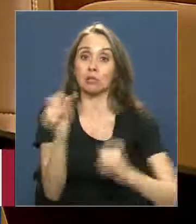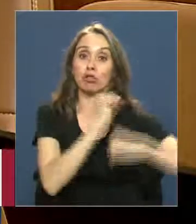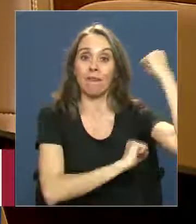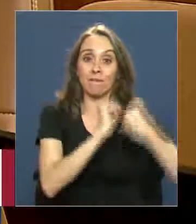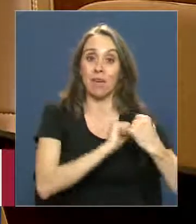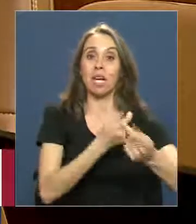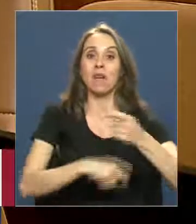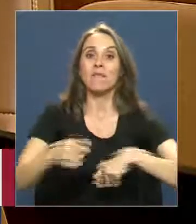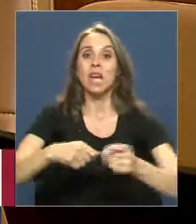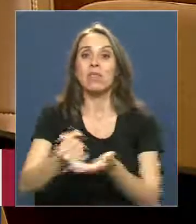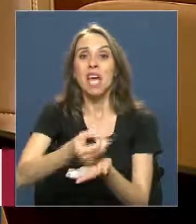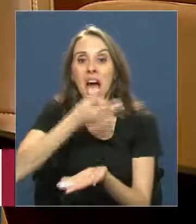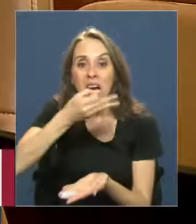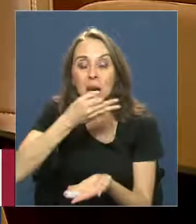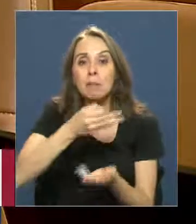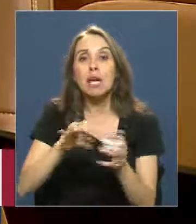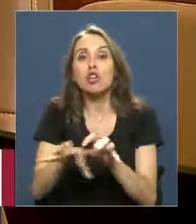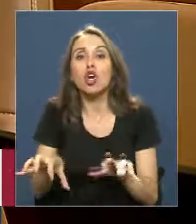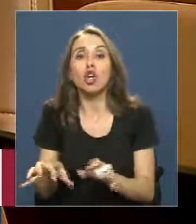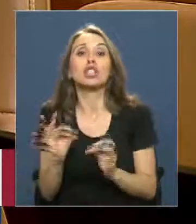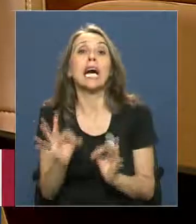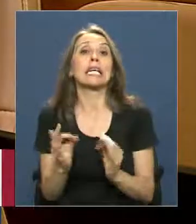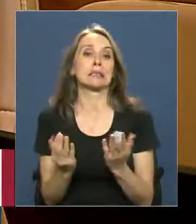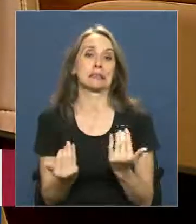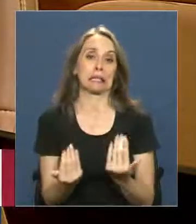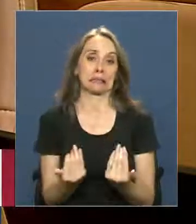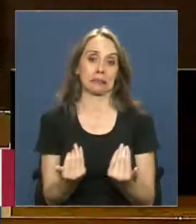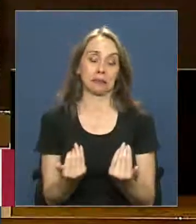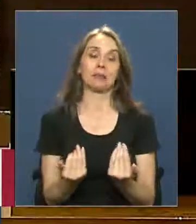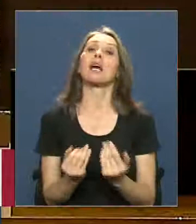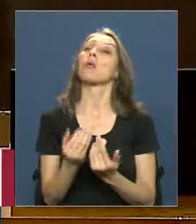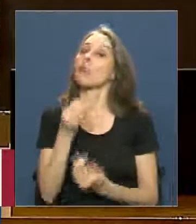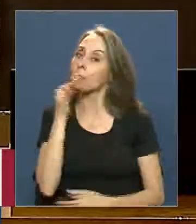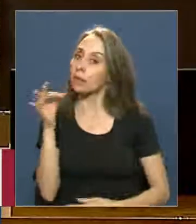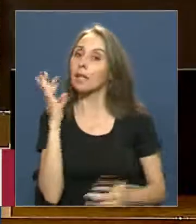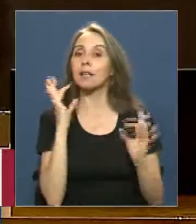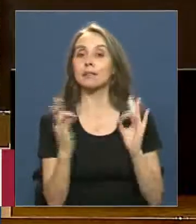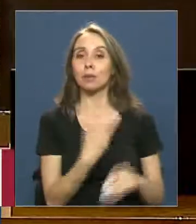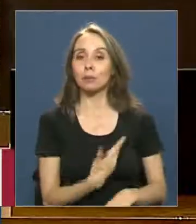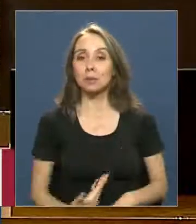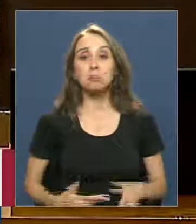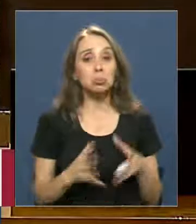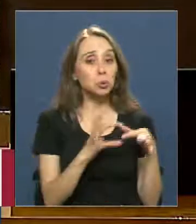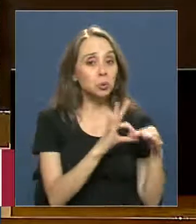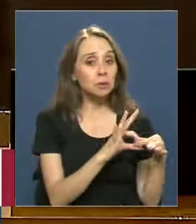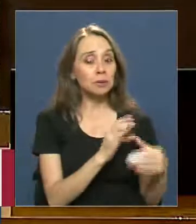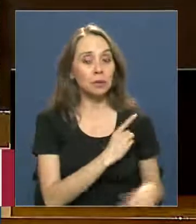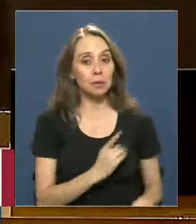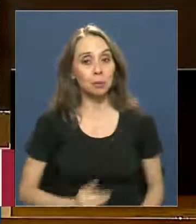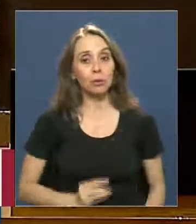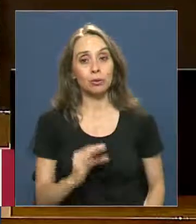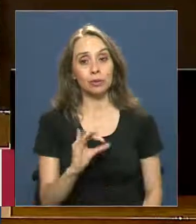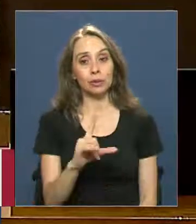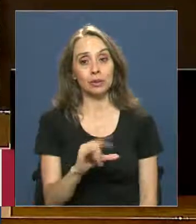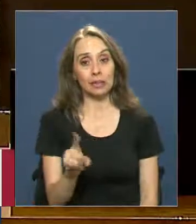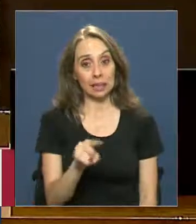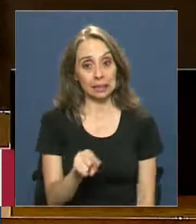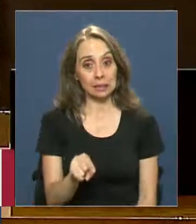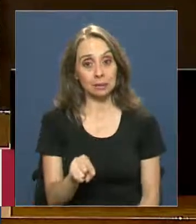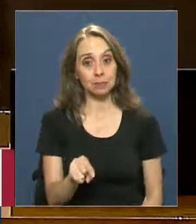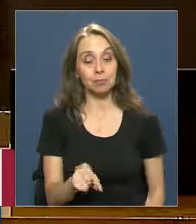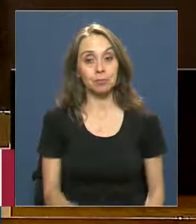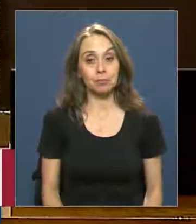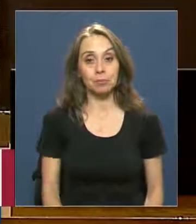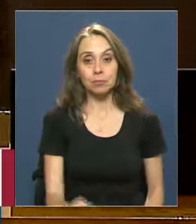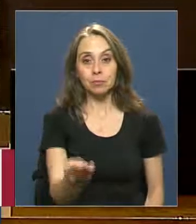y venden medicamentos, fármacos e insumos necesarios. He dicho, señora presidenta. Muchas gracias, diputado Ricardo Celis. De inmediato le